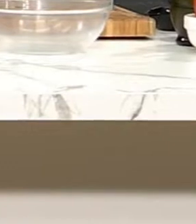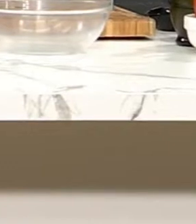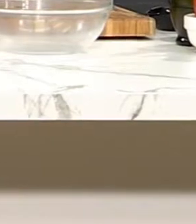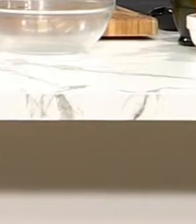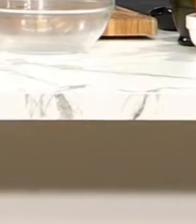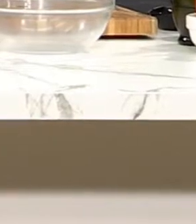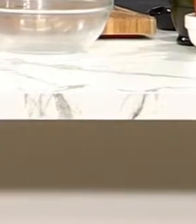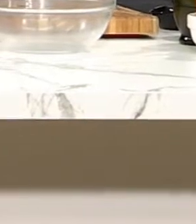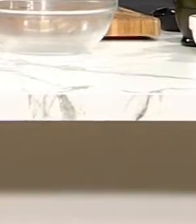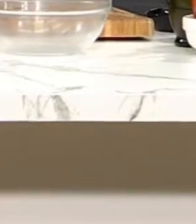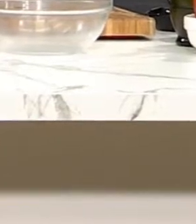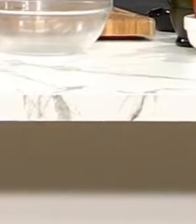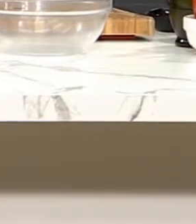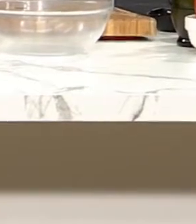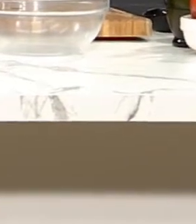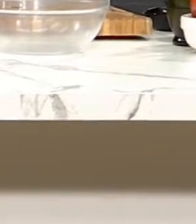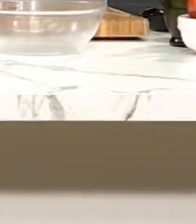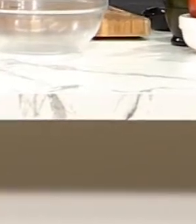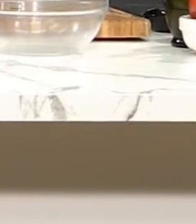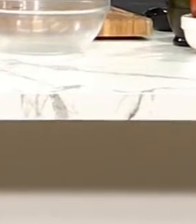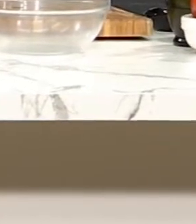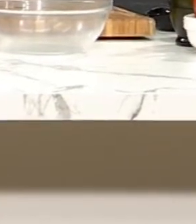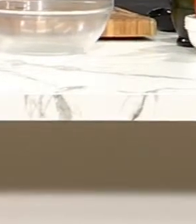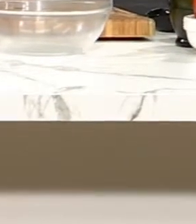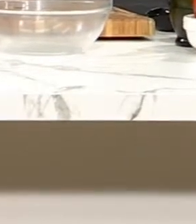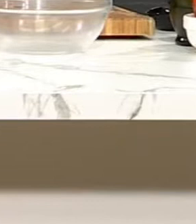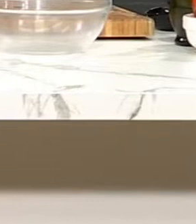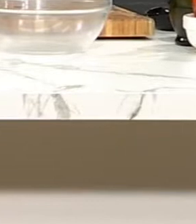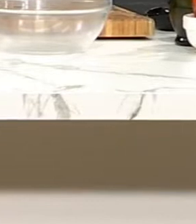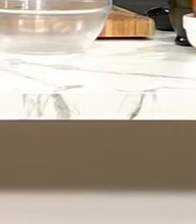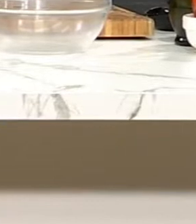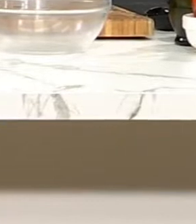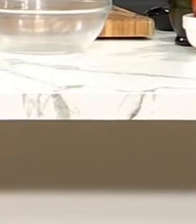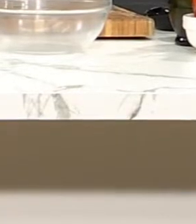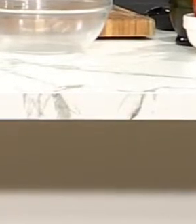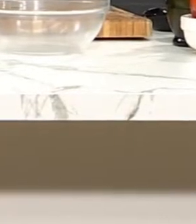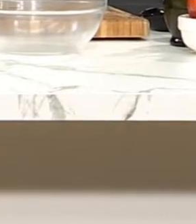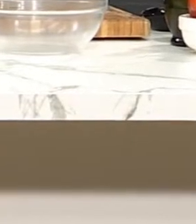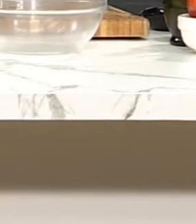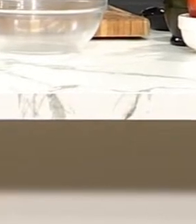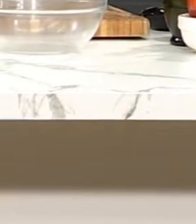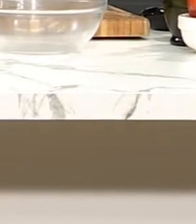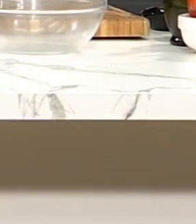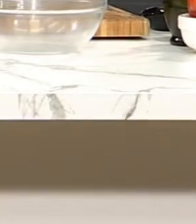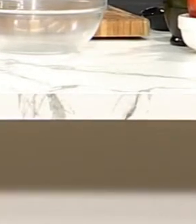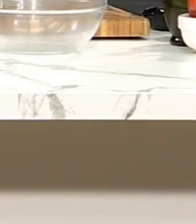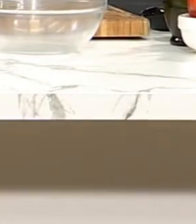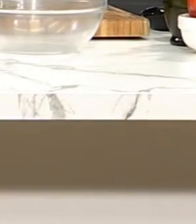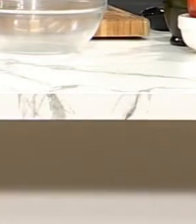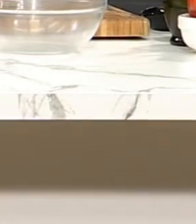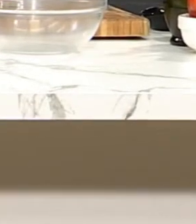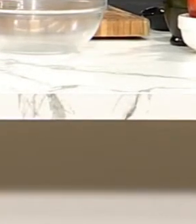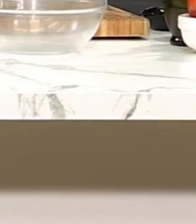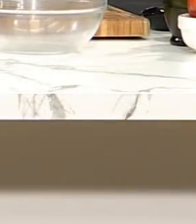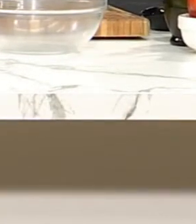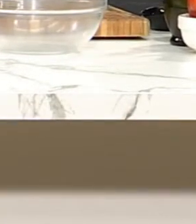enormes. Vamos a estar hablando en la segunda parte, claro, de Basta de Chachara. Bueno, un jugador de fútbol parecido, que no se pronuncia igual. Exacto. Patrick Kluivert, un viejo